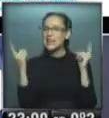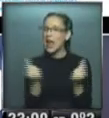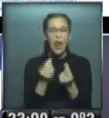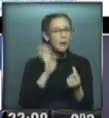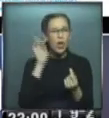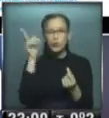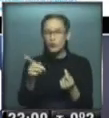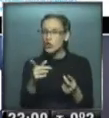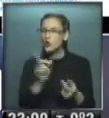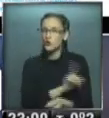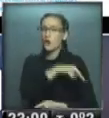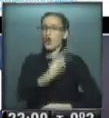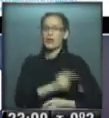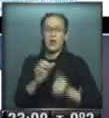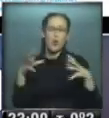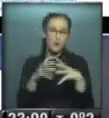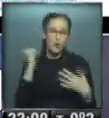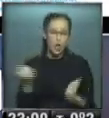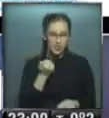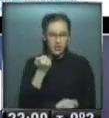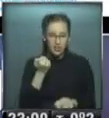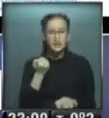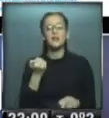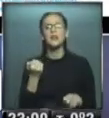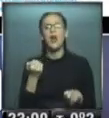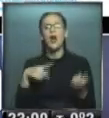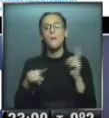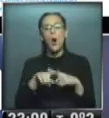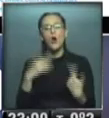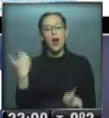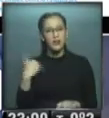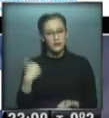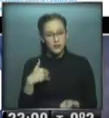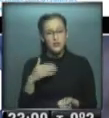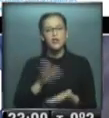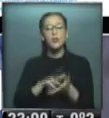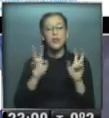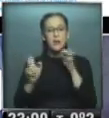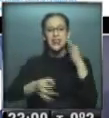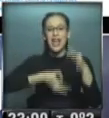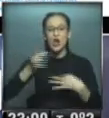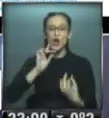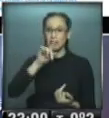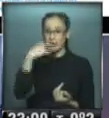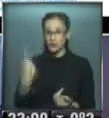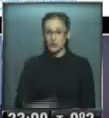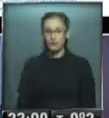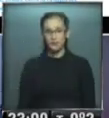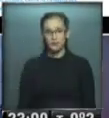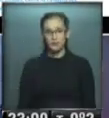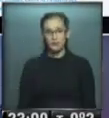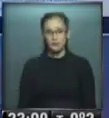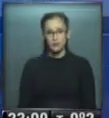potencias que se incluya la cuestión por la voladura de la mutual judía argentina dentro de los temas de diálogo internacional.